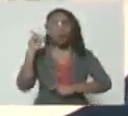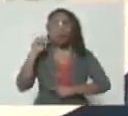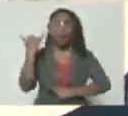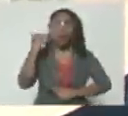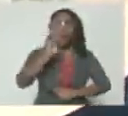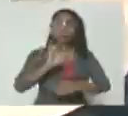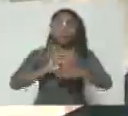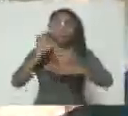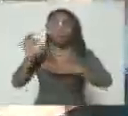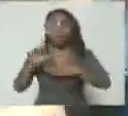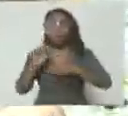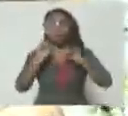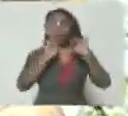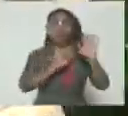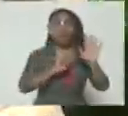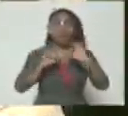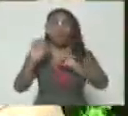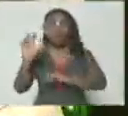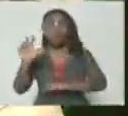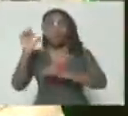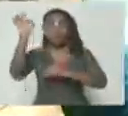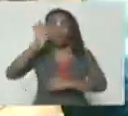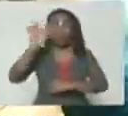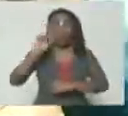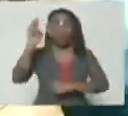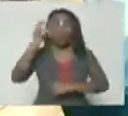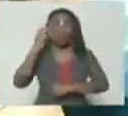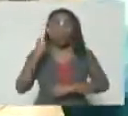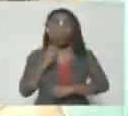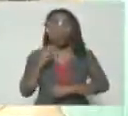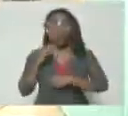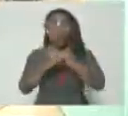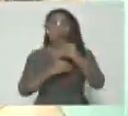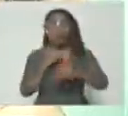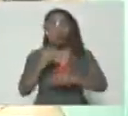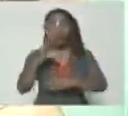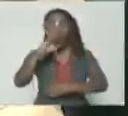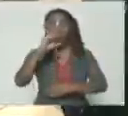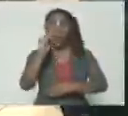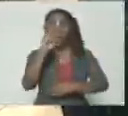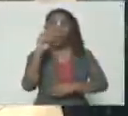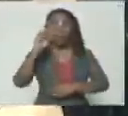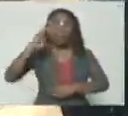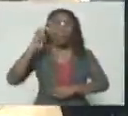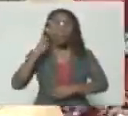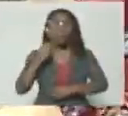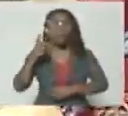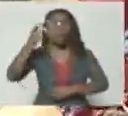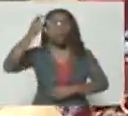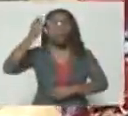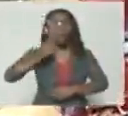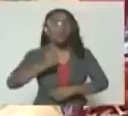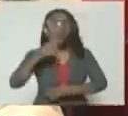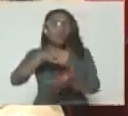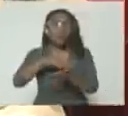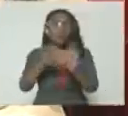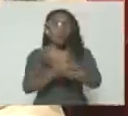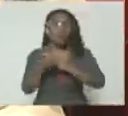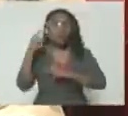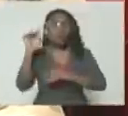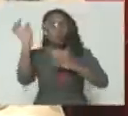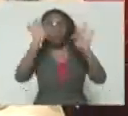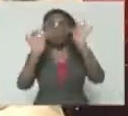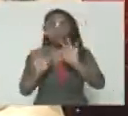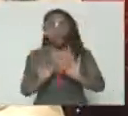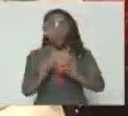Península 73%, es un chocolate hecho con cacao del estado Sucre. Tenemos también un chocolate